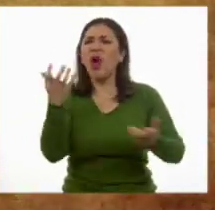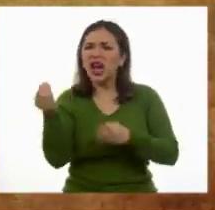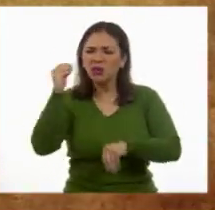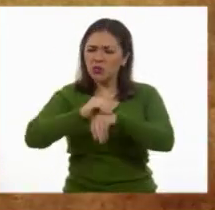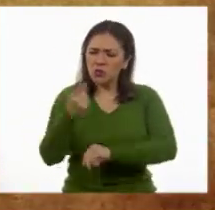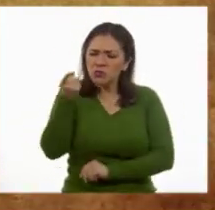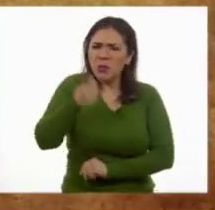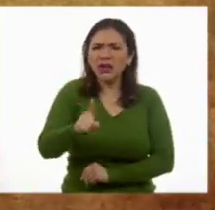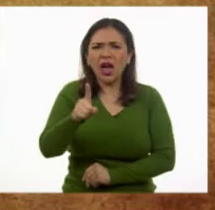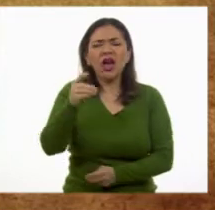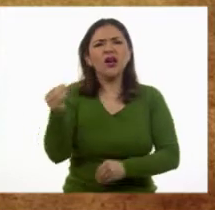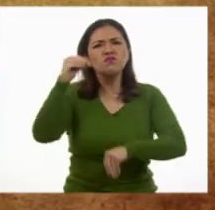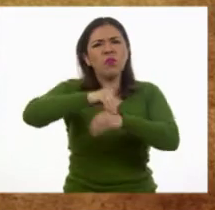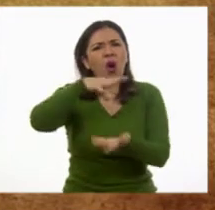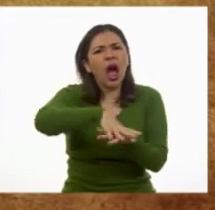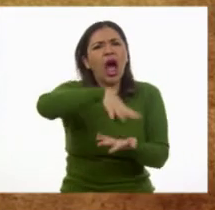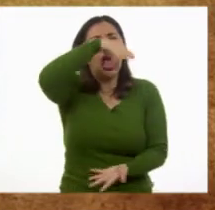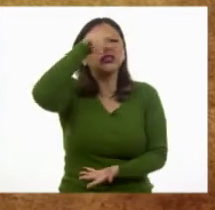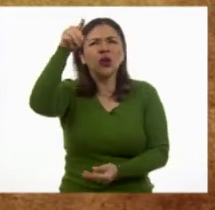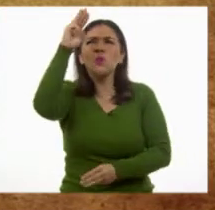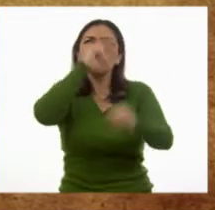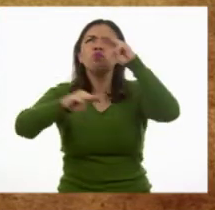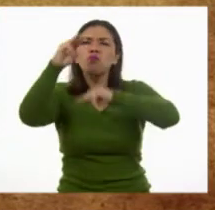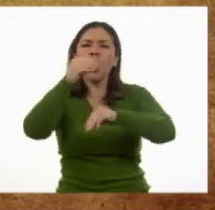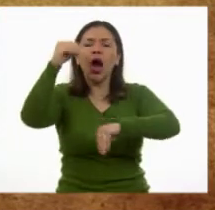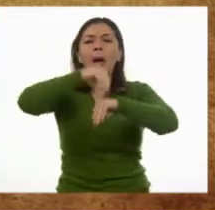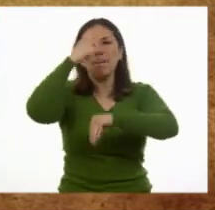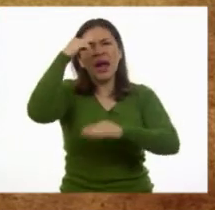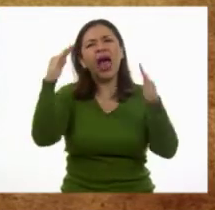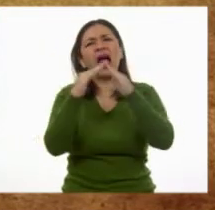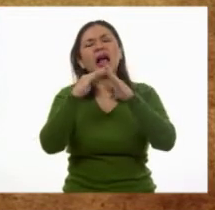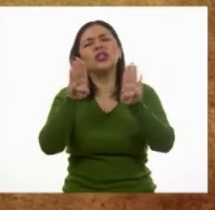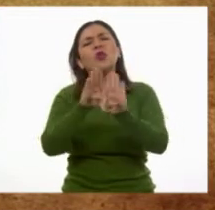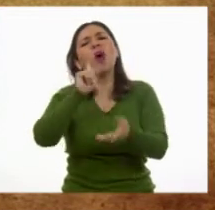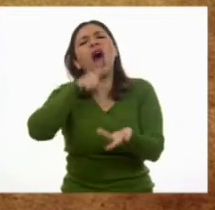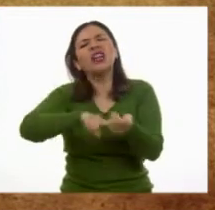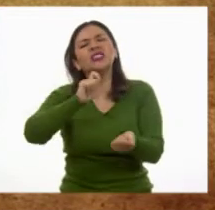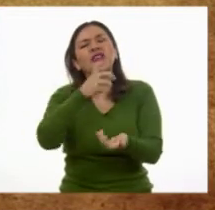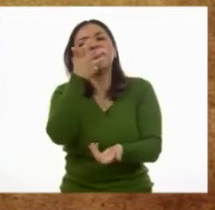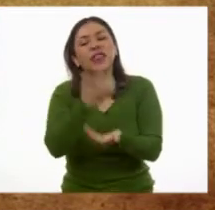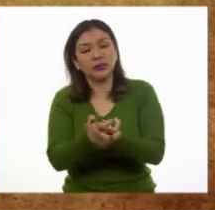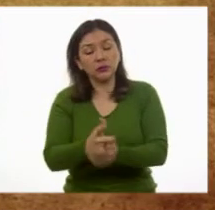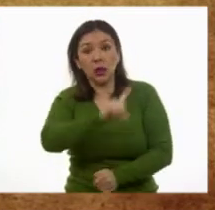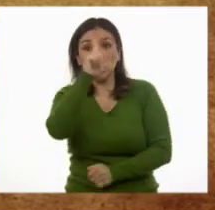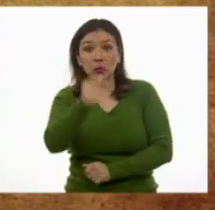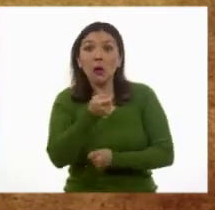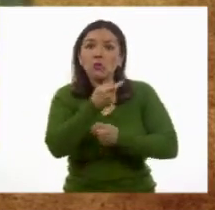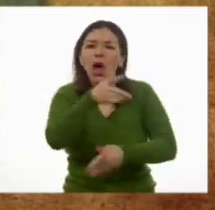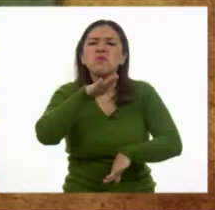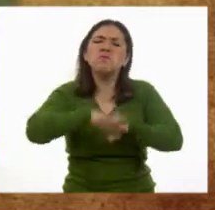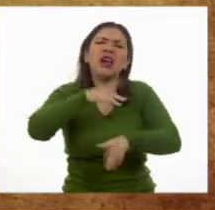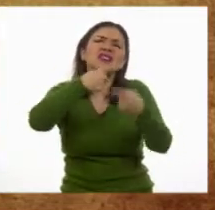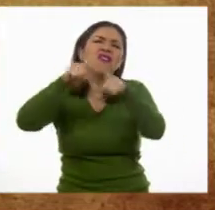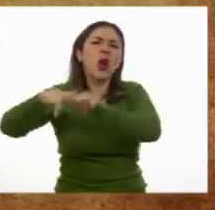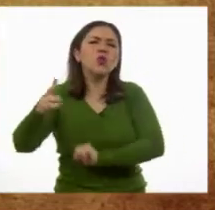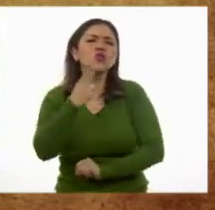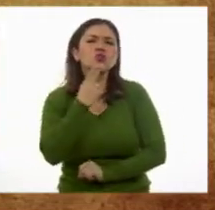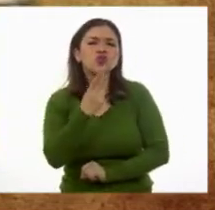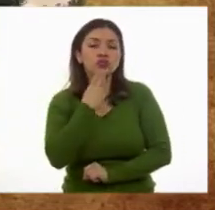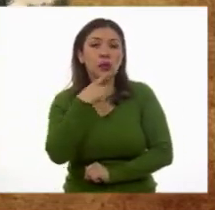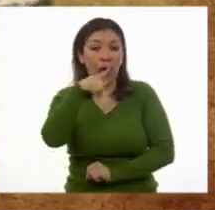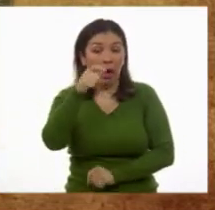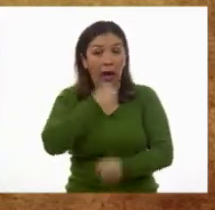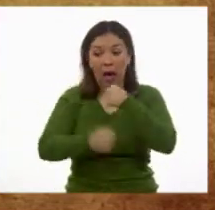castillo en la cima del cerro que sería usado como una casa de descanso. Y posteriormente al castillo se le dio otro uso. Fue